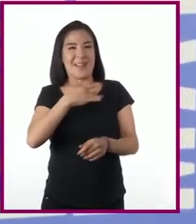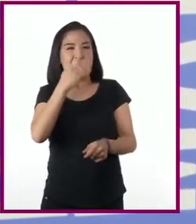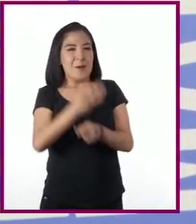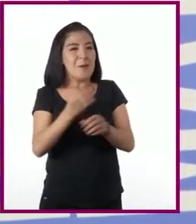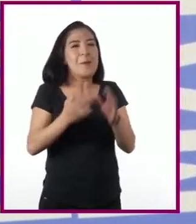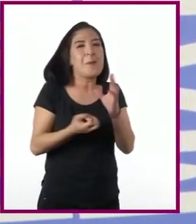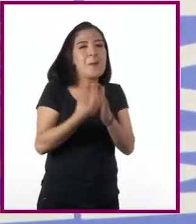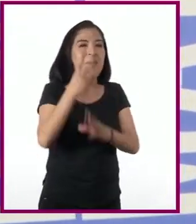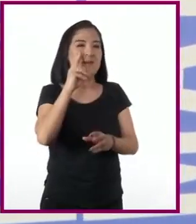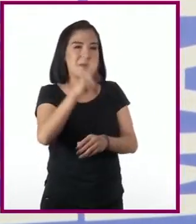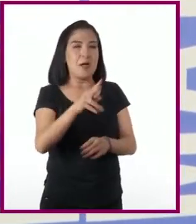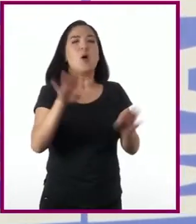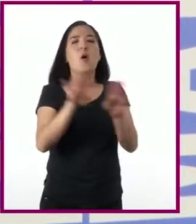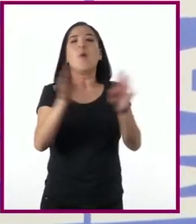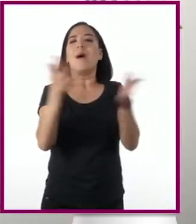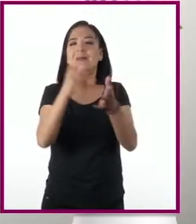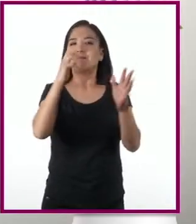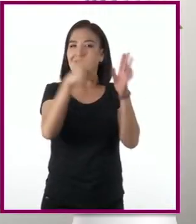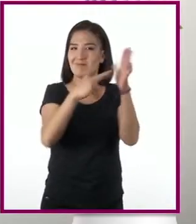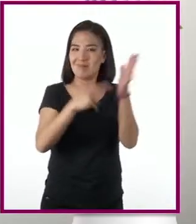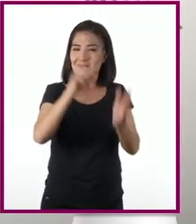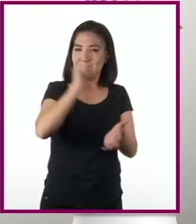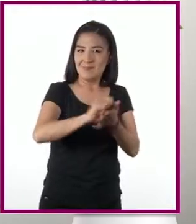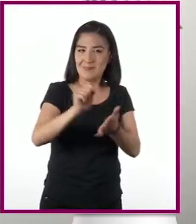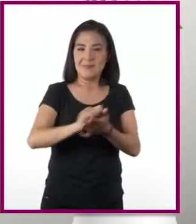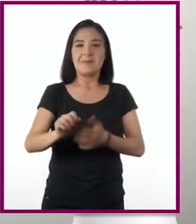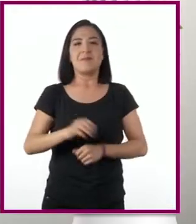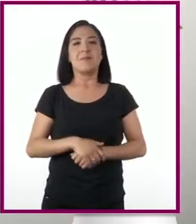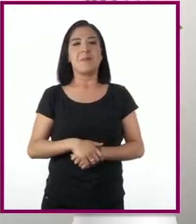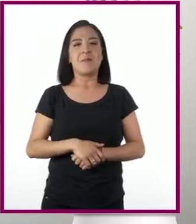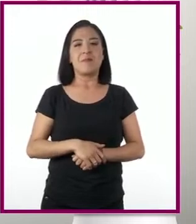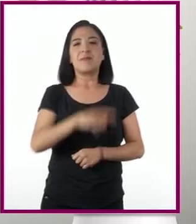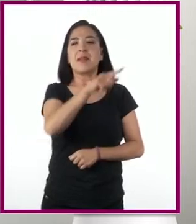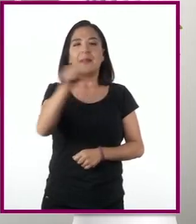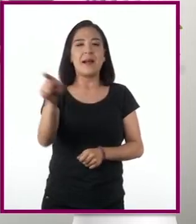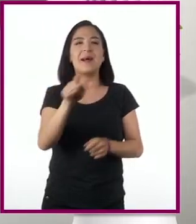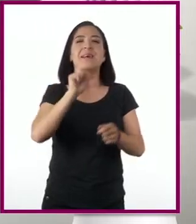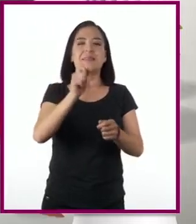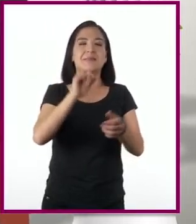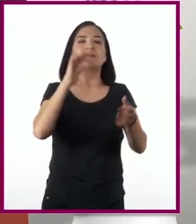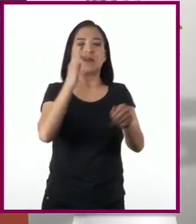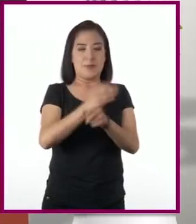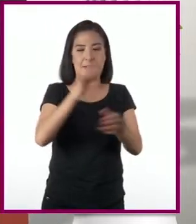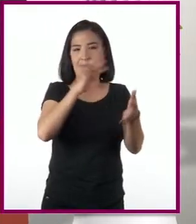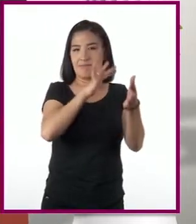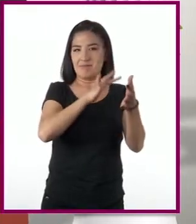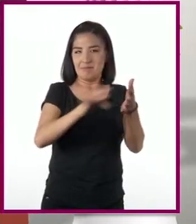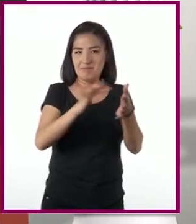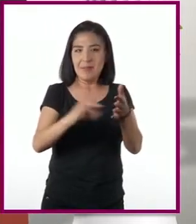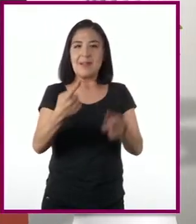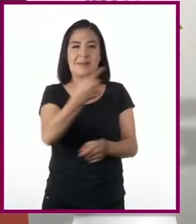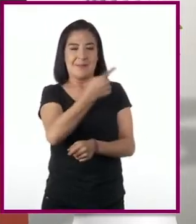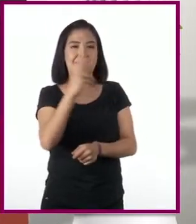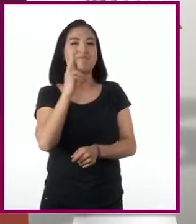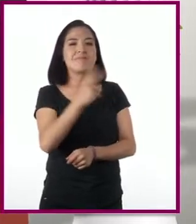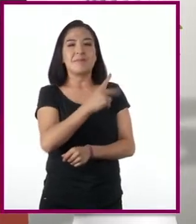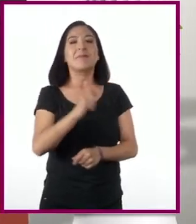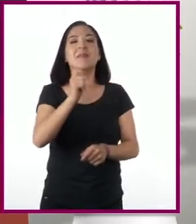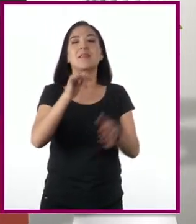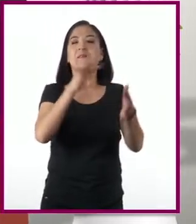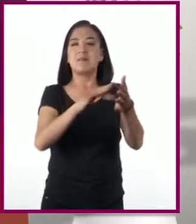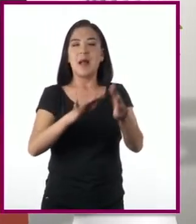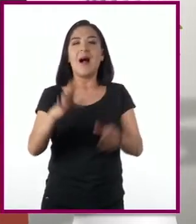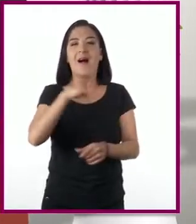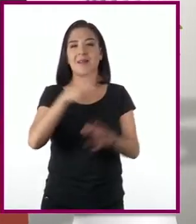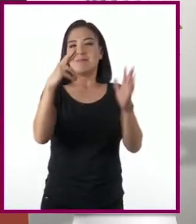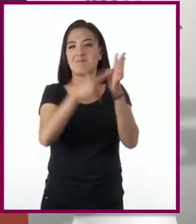cómo hacemos para escribir ese reglamento. Vamos a leer un ejemplo de un reglamento que está en la literatura. Aquí hay algunas